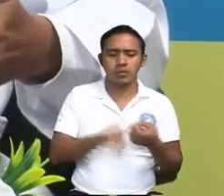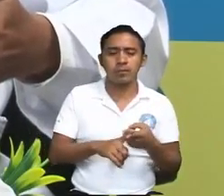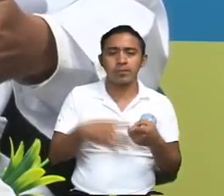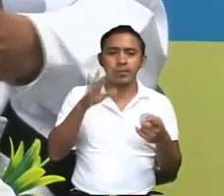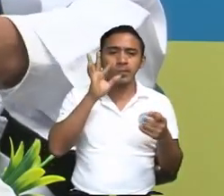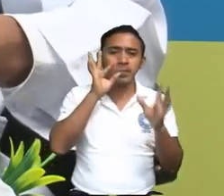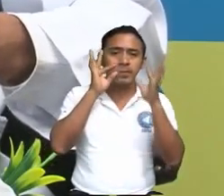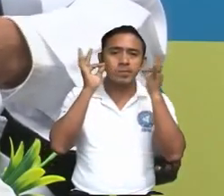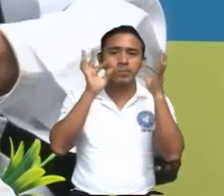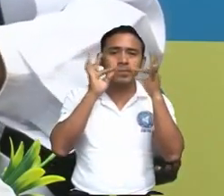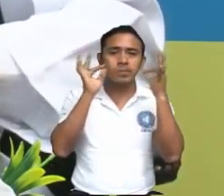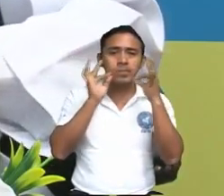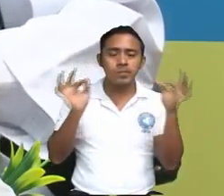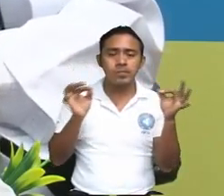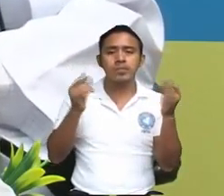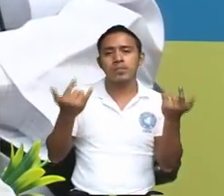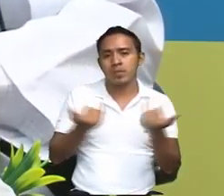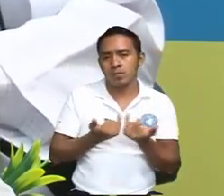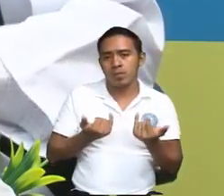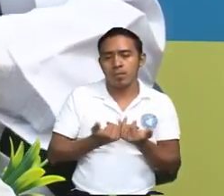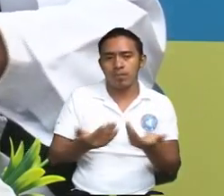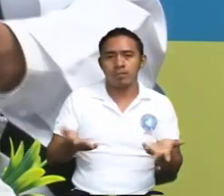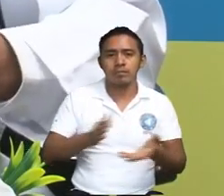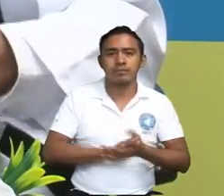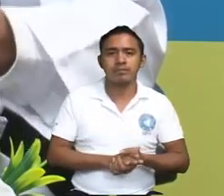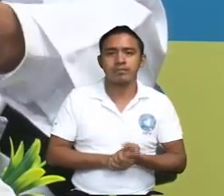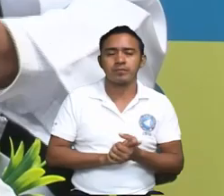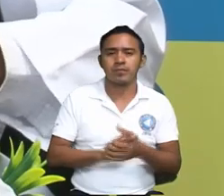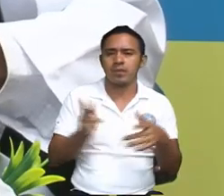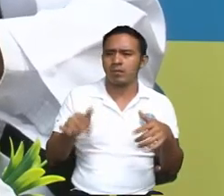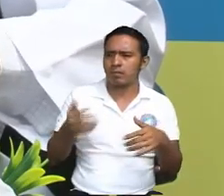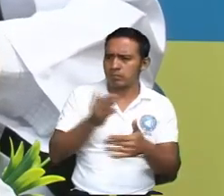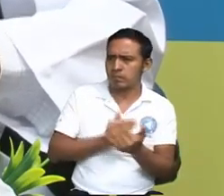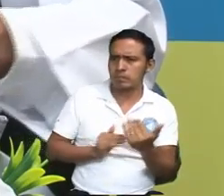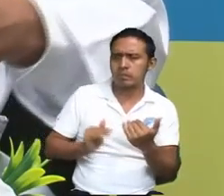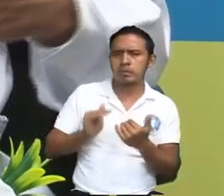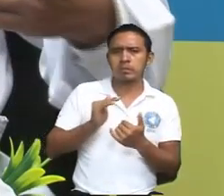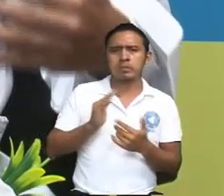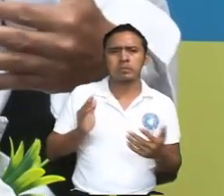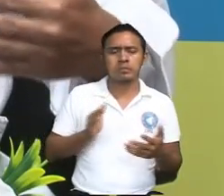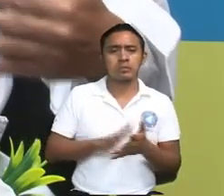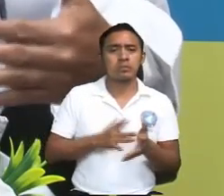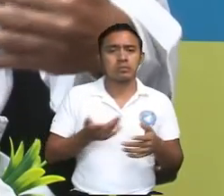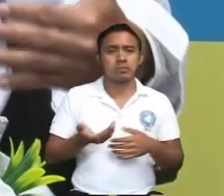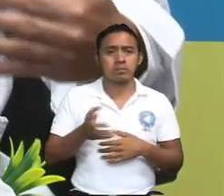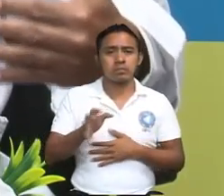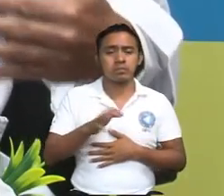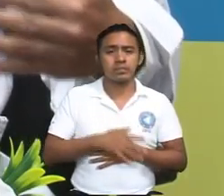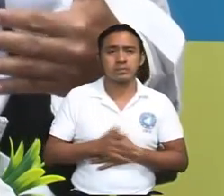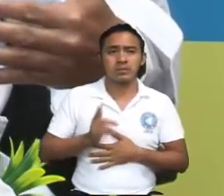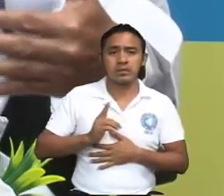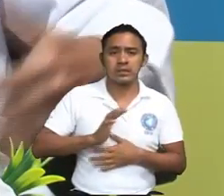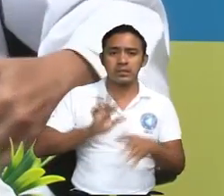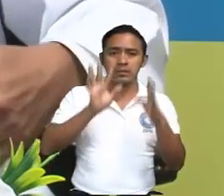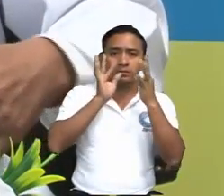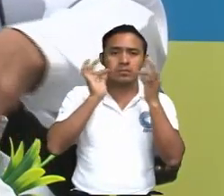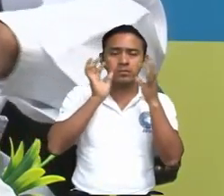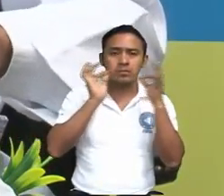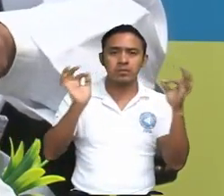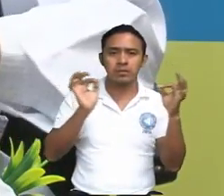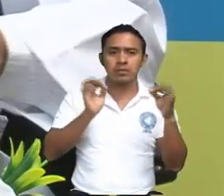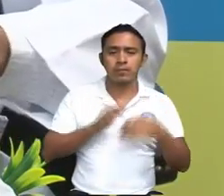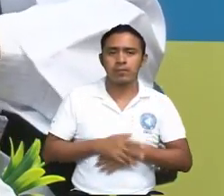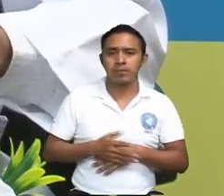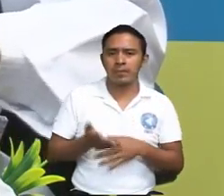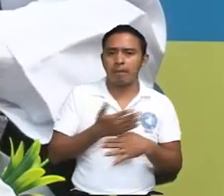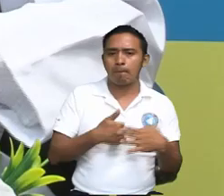gatitos, ¿verdad? Que es frecuente también, incluso ahora he visto un poco más que las personas tienen más de mascotas a los gatitos. Los gatos, hay más gatos que